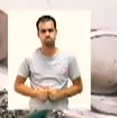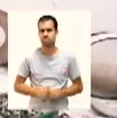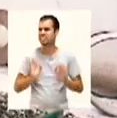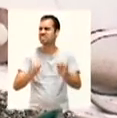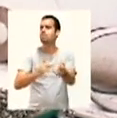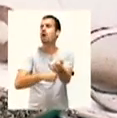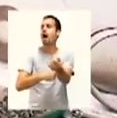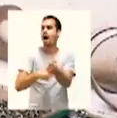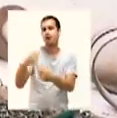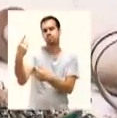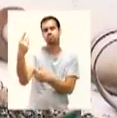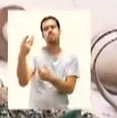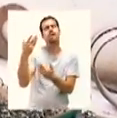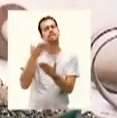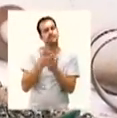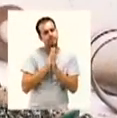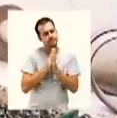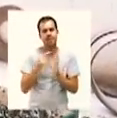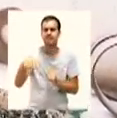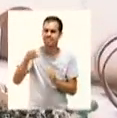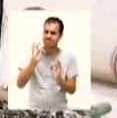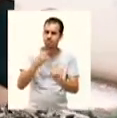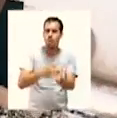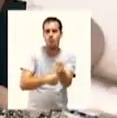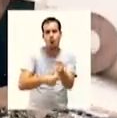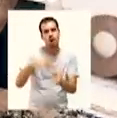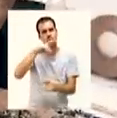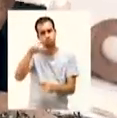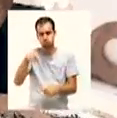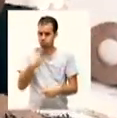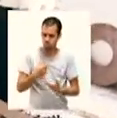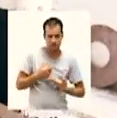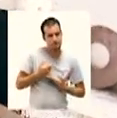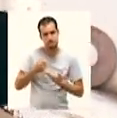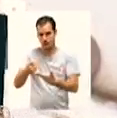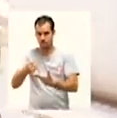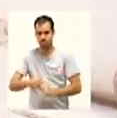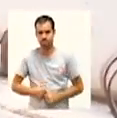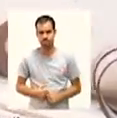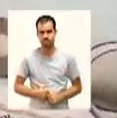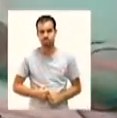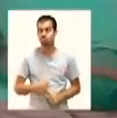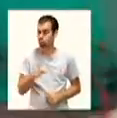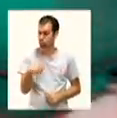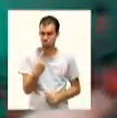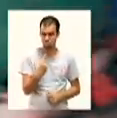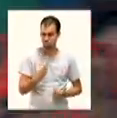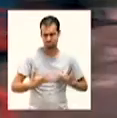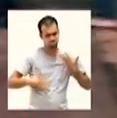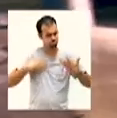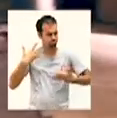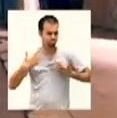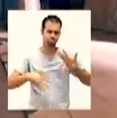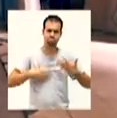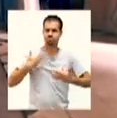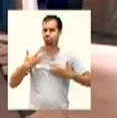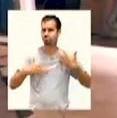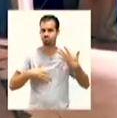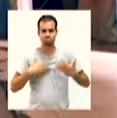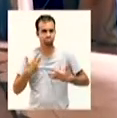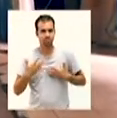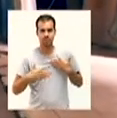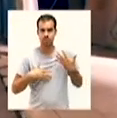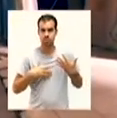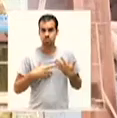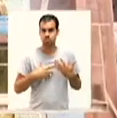pide la revolución. Estamos entre los que vamos a morir del país. Entonces estamos contentos y pensamos que